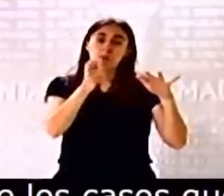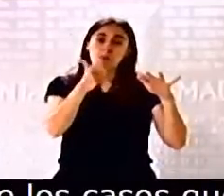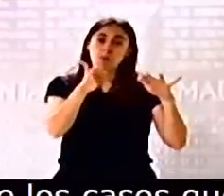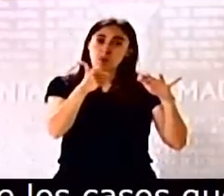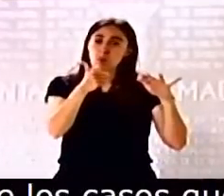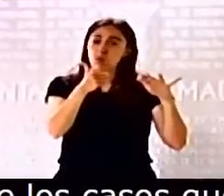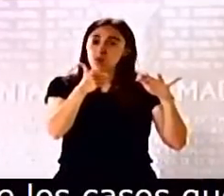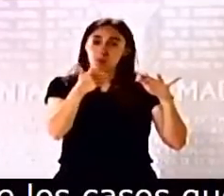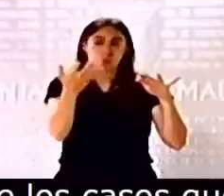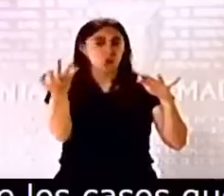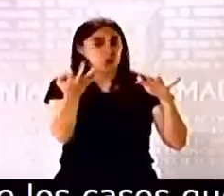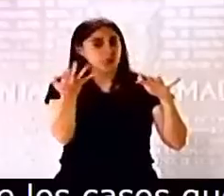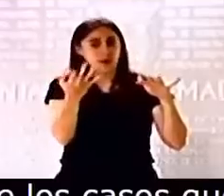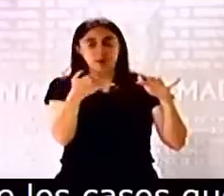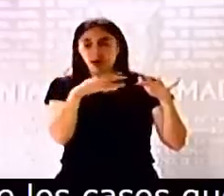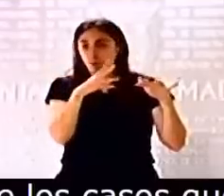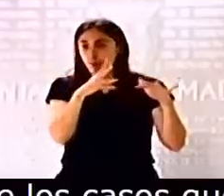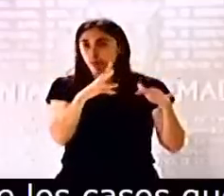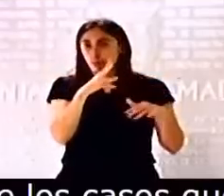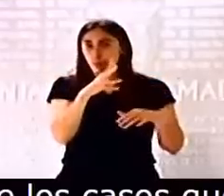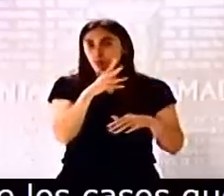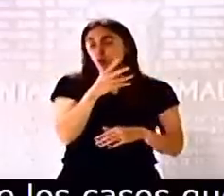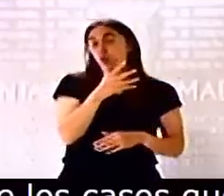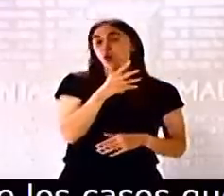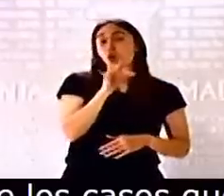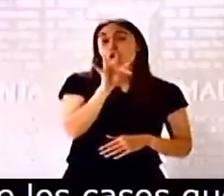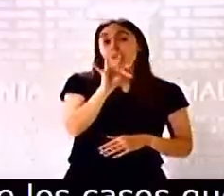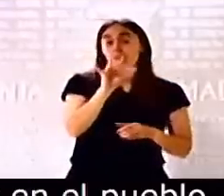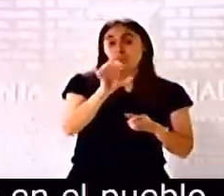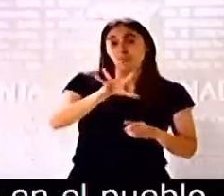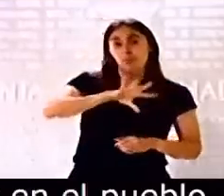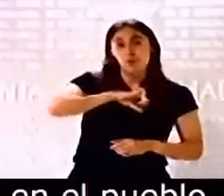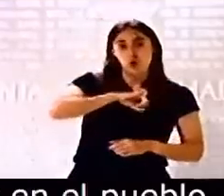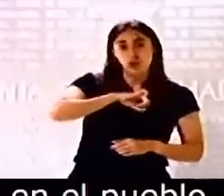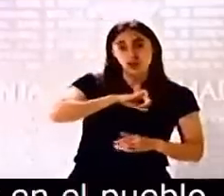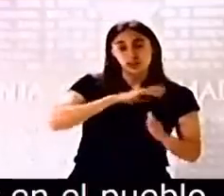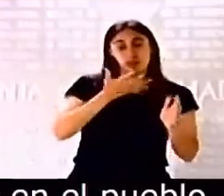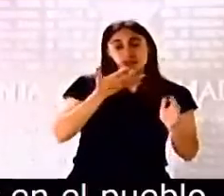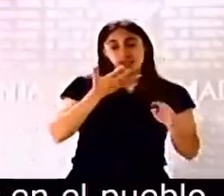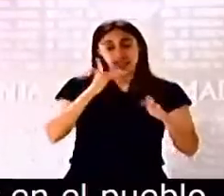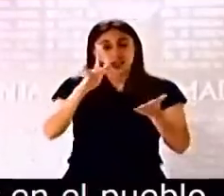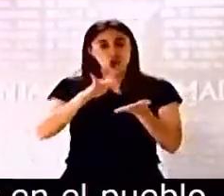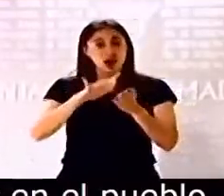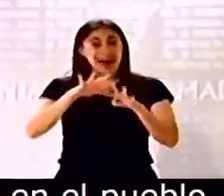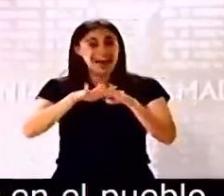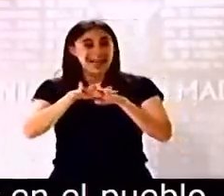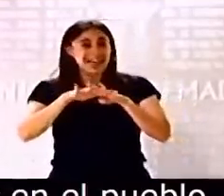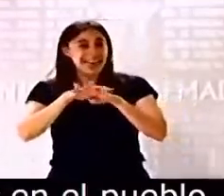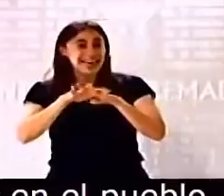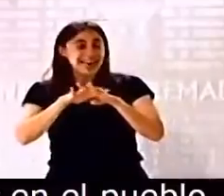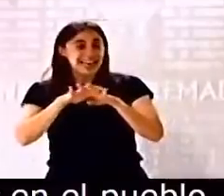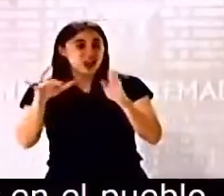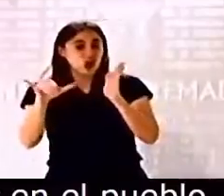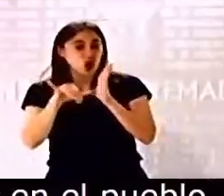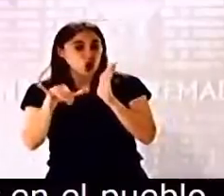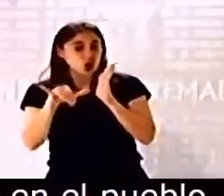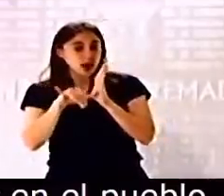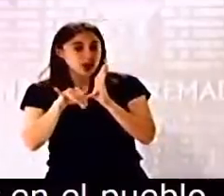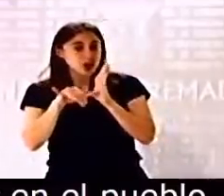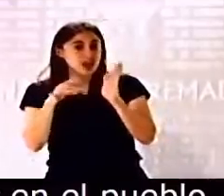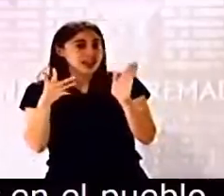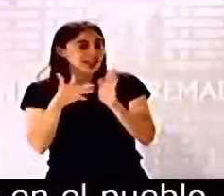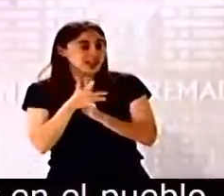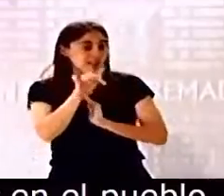que salían como positivos, cuando hacías la red de contactos, si esa persona estaba aislada ya, no tenía que dar